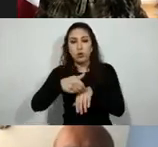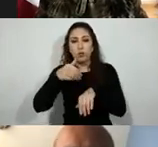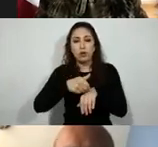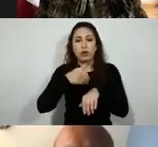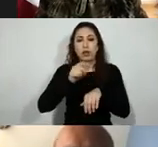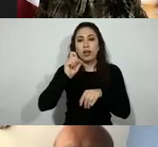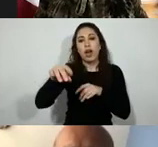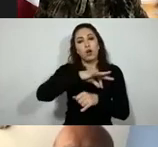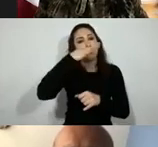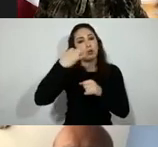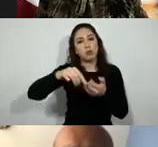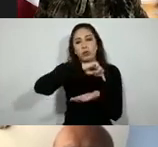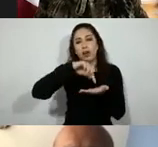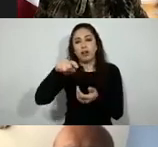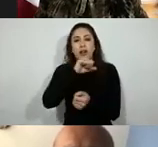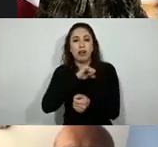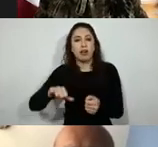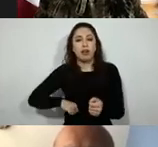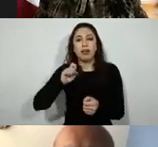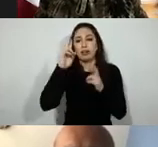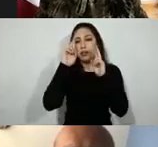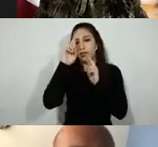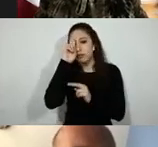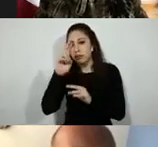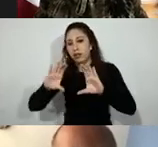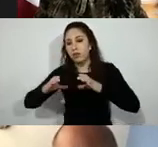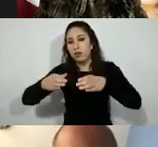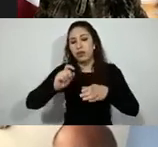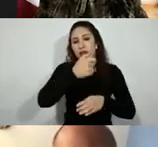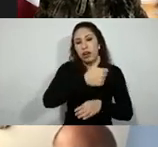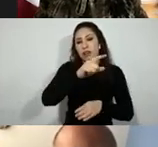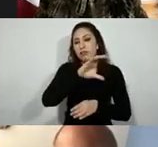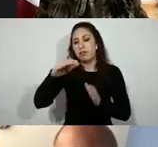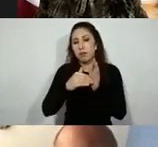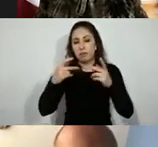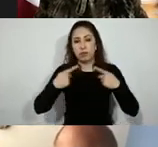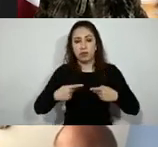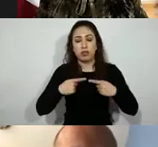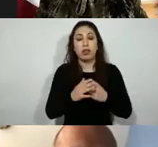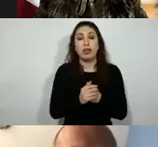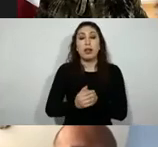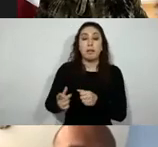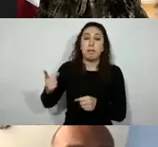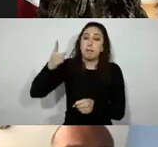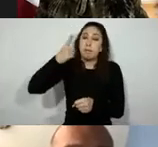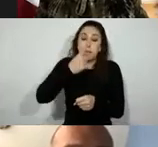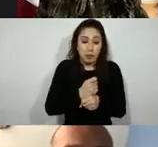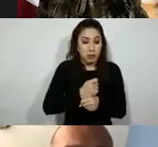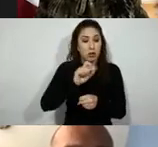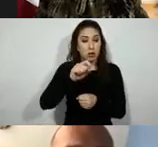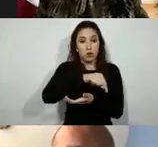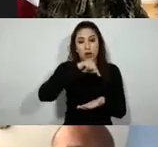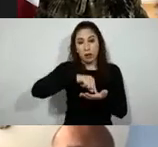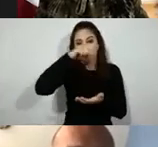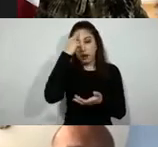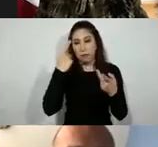100,000 habitantes. El séptimo lugar en mortalidad, el primer lugar en letalidad, eso sí,